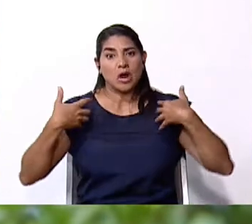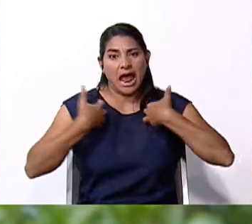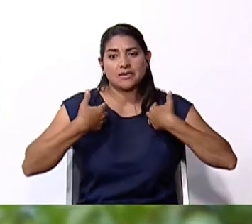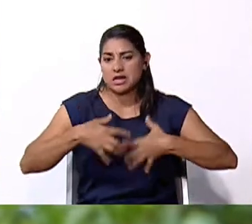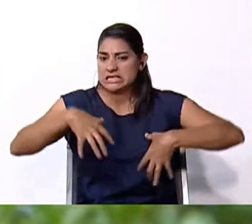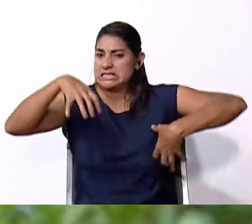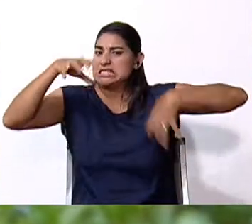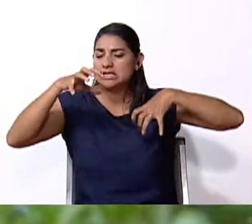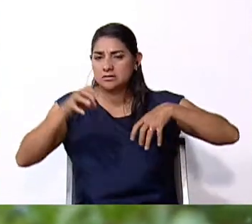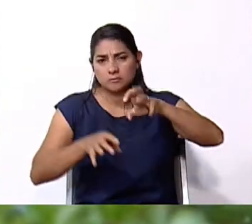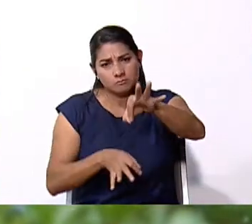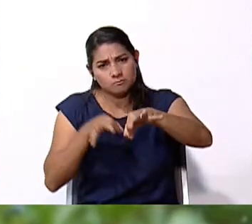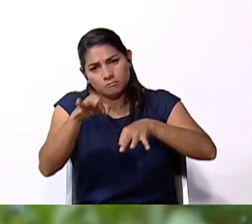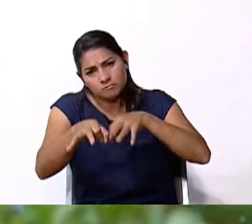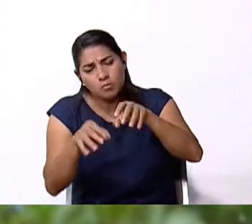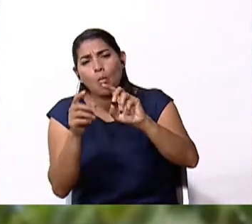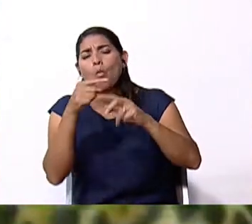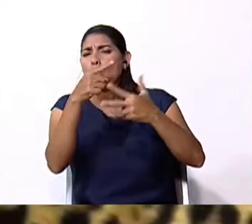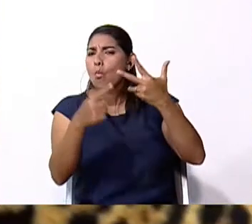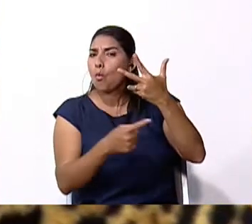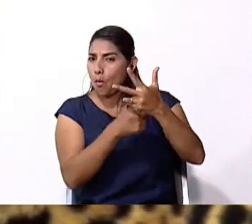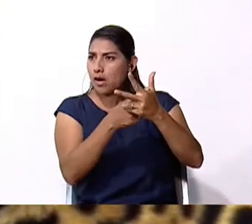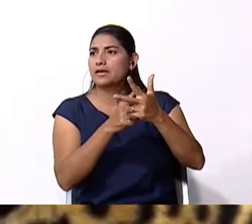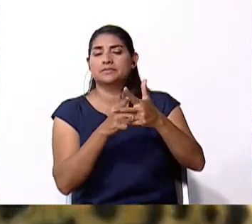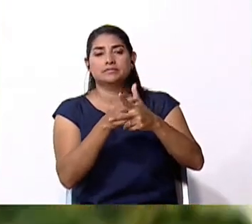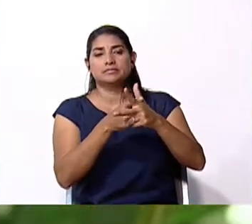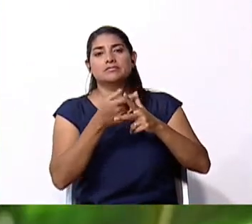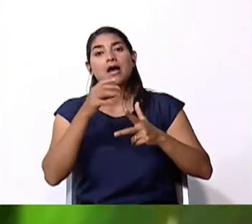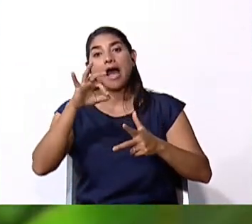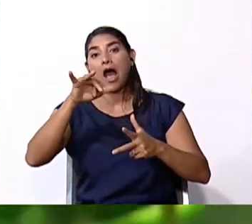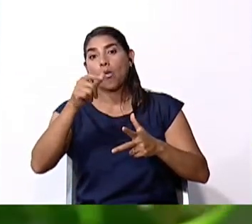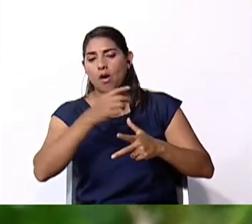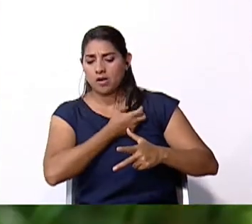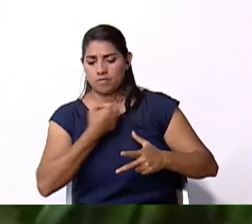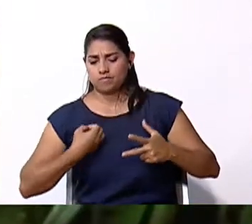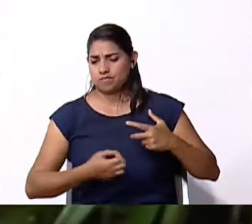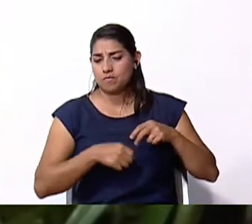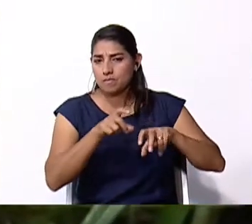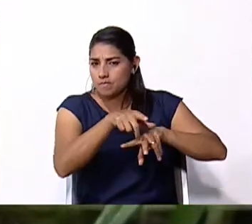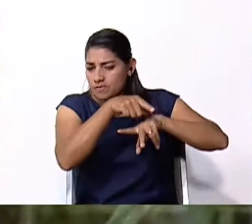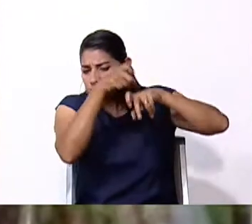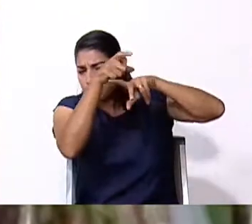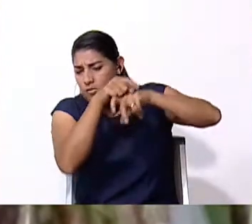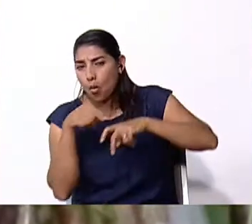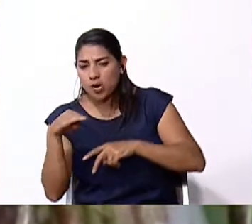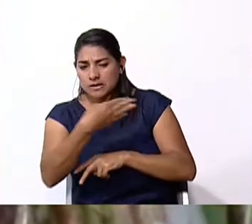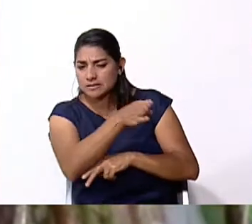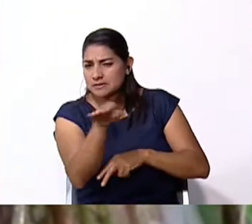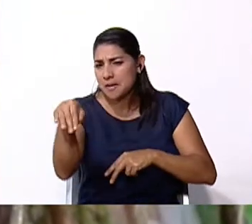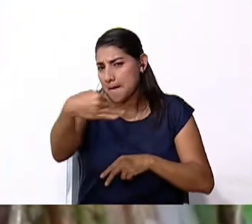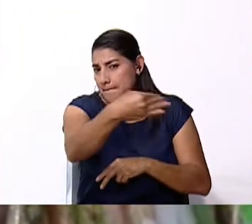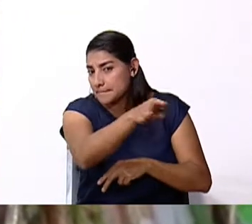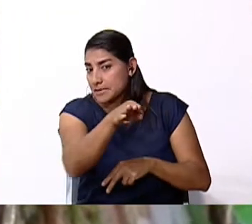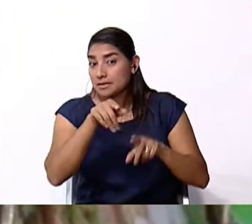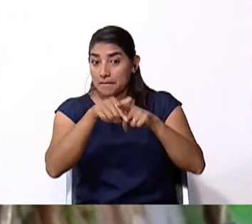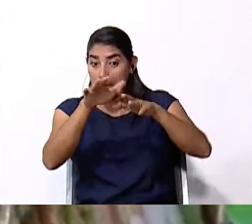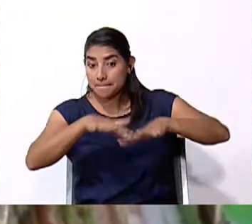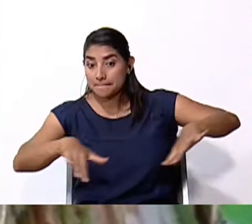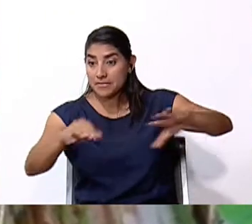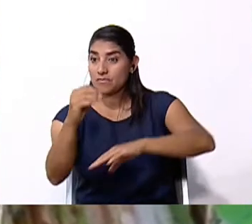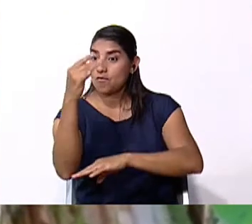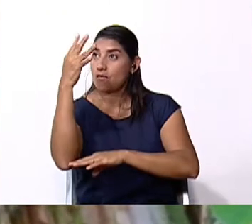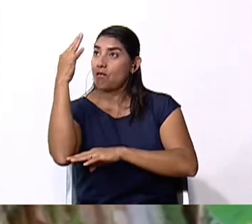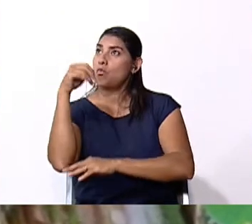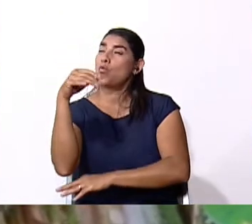depredadores importantes, entre los que se cuentan el jaguar, las águilas y las serpientes, solo que al vivir entre las ramas